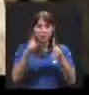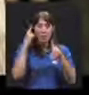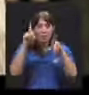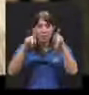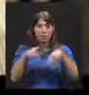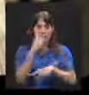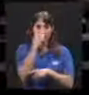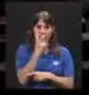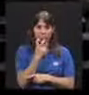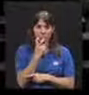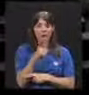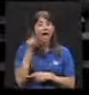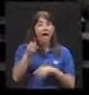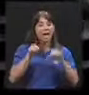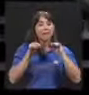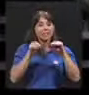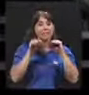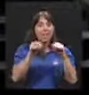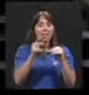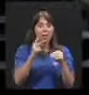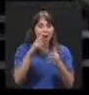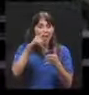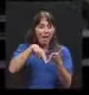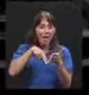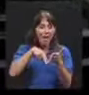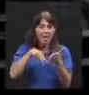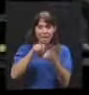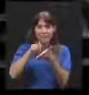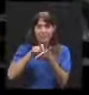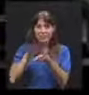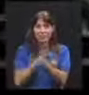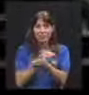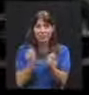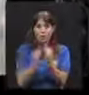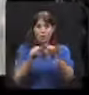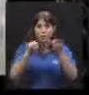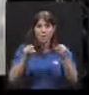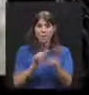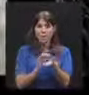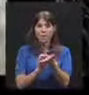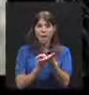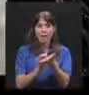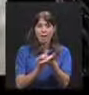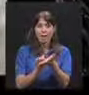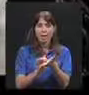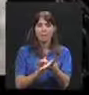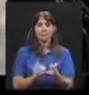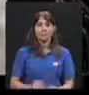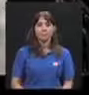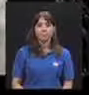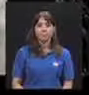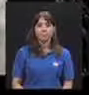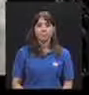Estudió en un centro educativo para personas no videntes, donde le enseñaron a leer y a componer música con el sistema Braille.